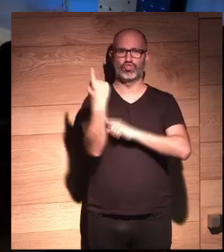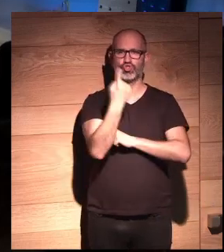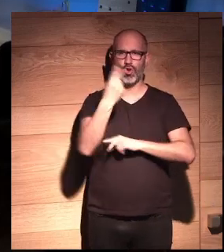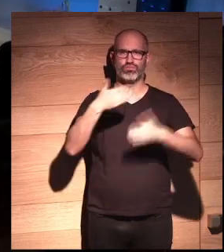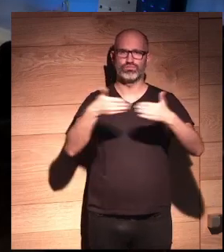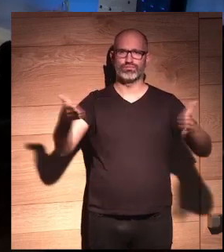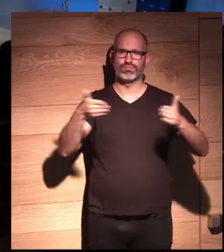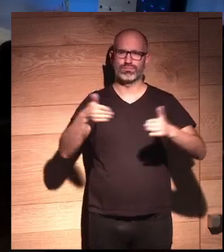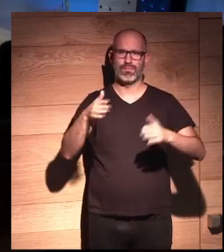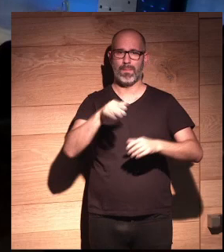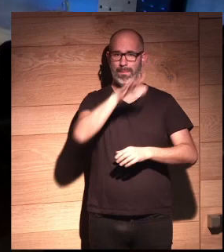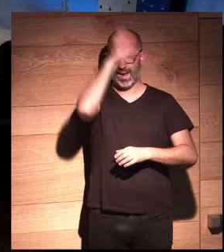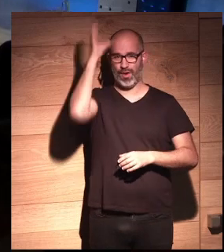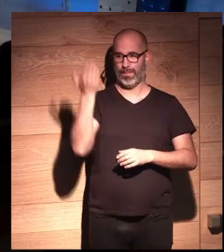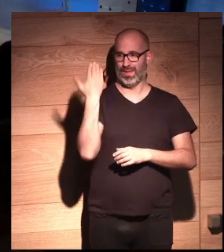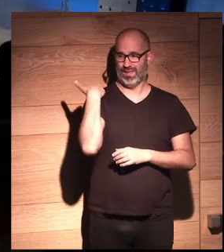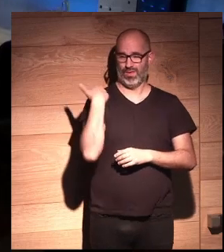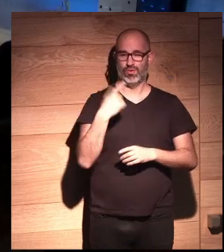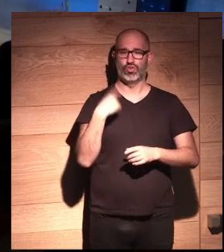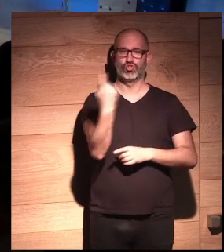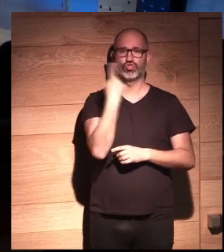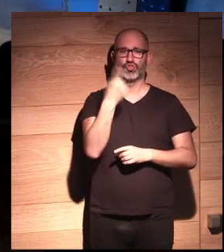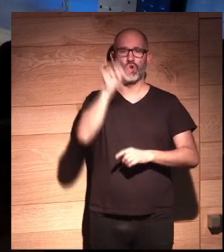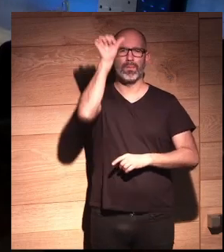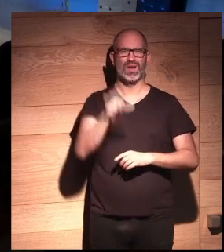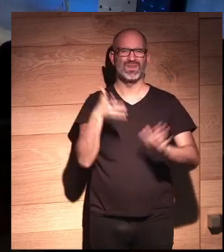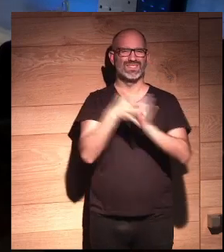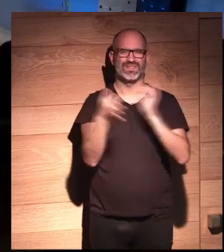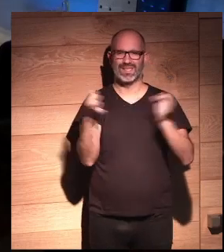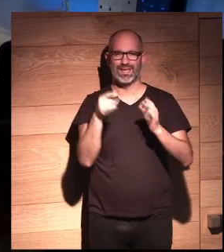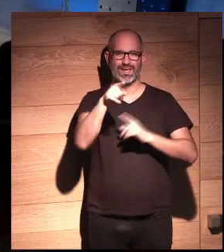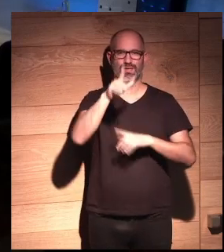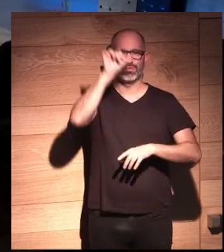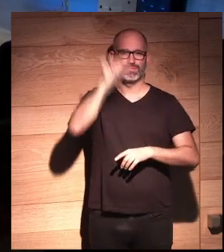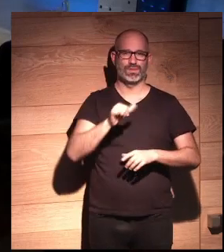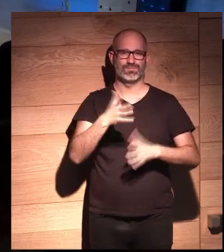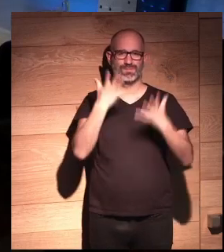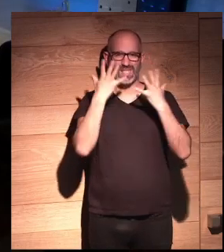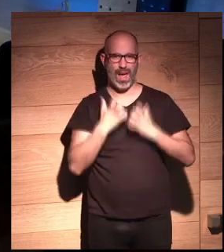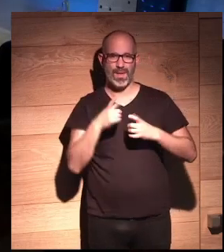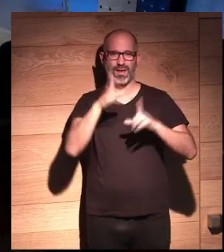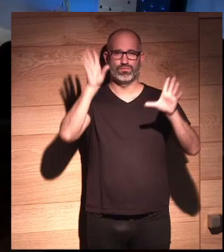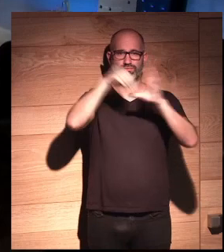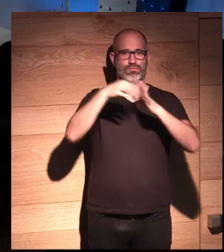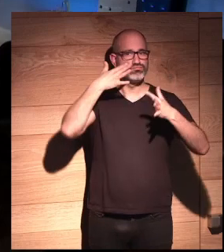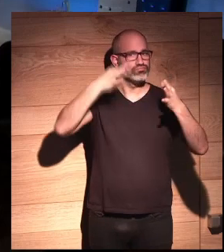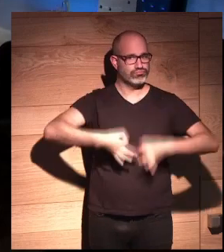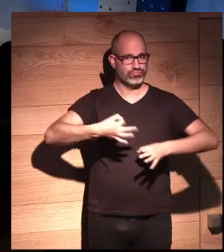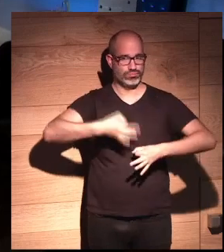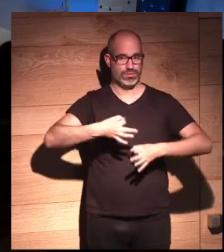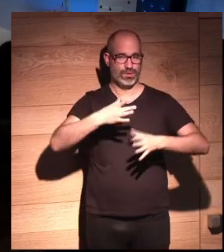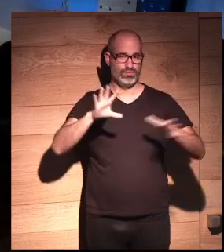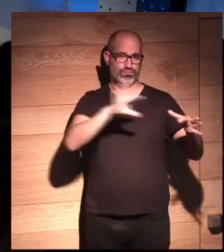la estrenó el verano pasado. Solo es un drama basado en hechos reales